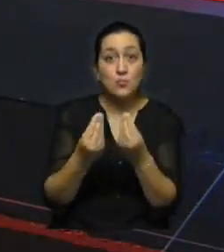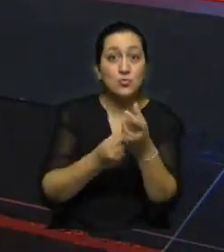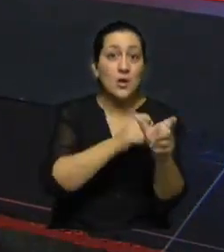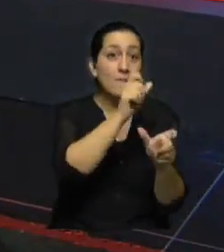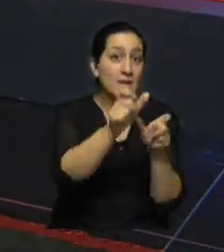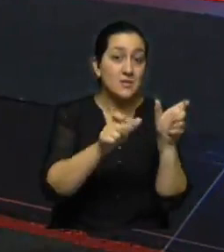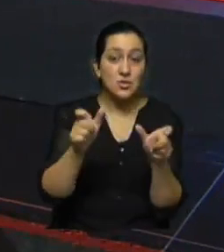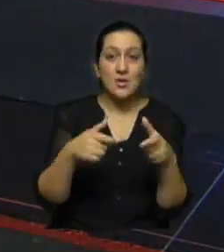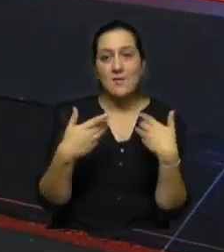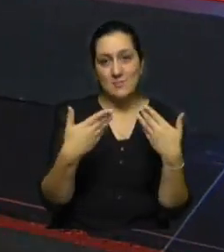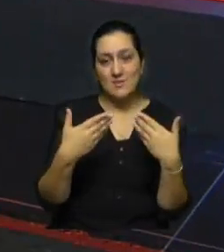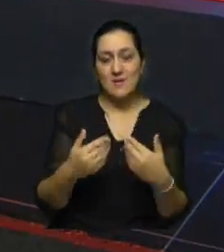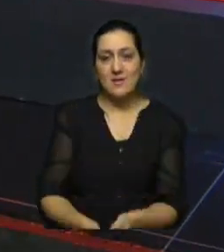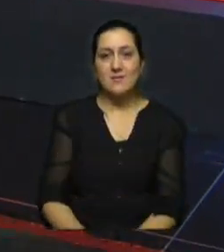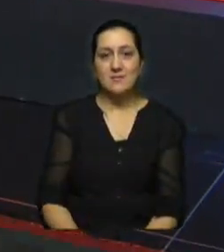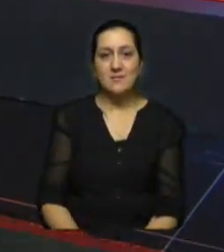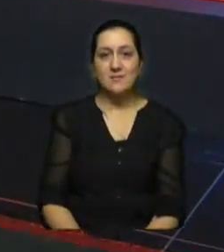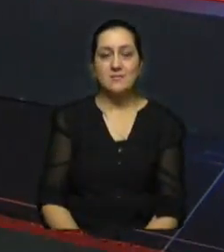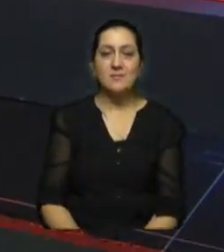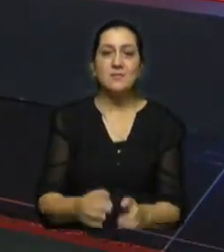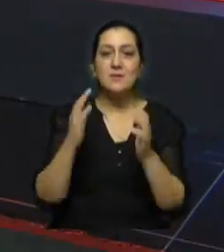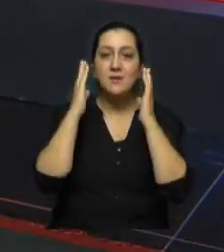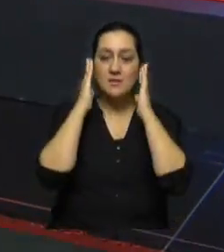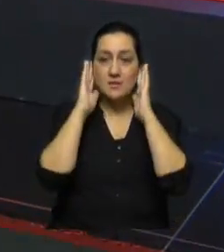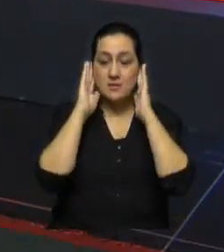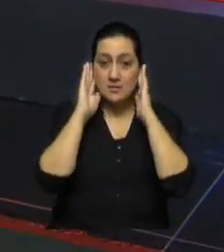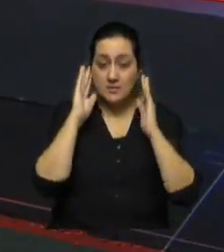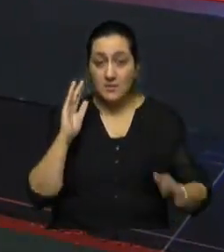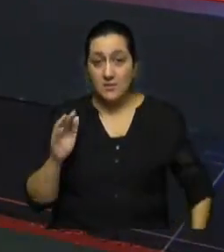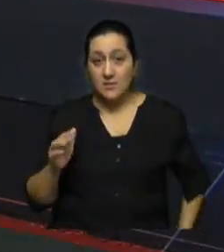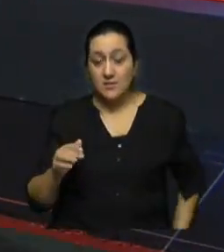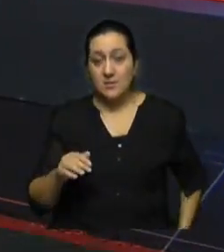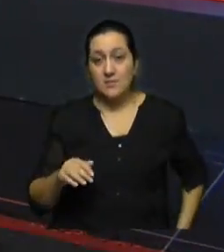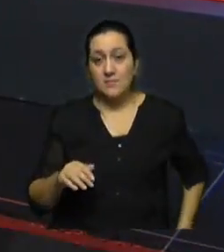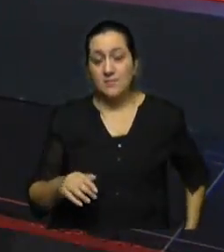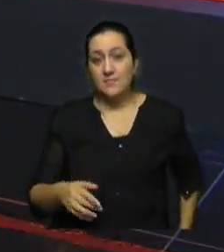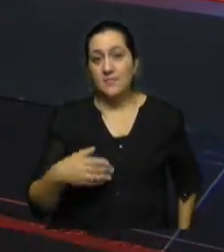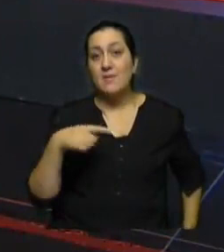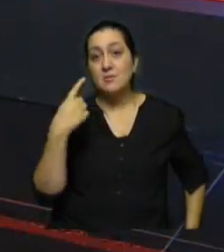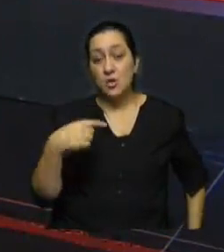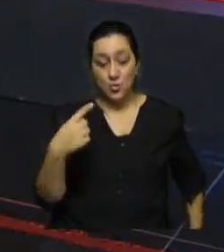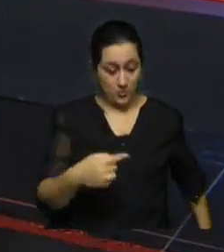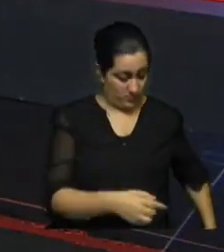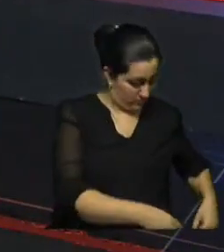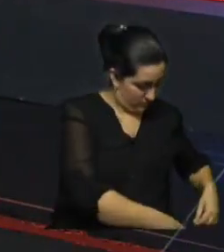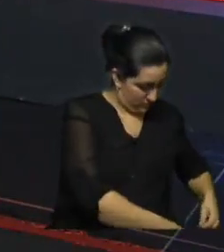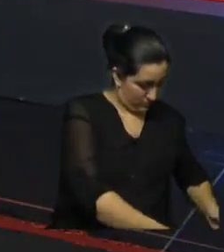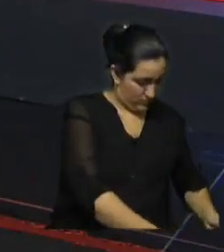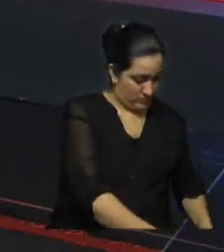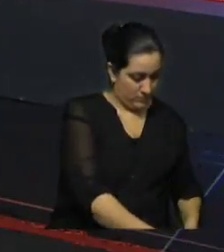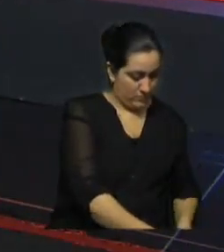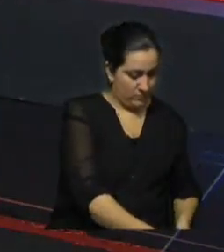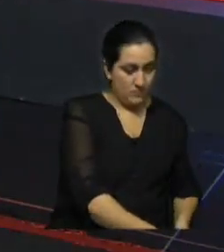seres humanos, con los cuales vamos a hablar, de ciudadanos, de vecinos y vecinas nuestras, con quienes vamos a decidir conversar, quienes se abren en este